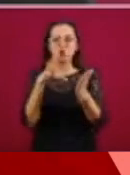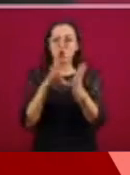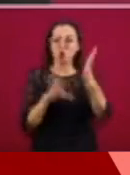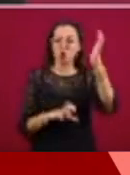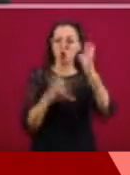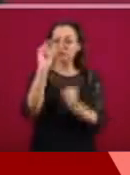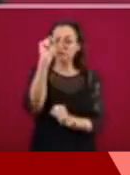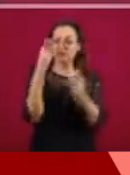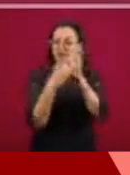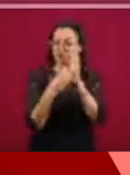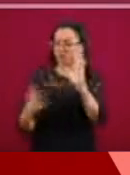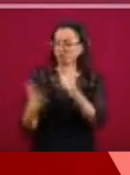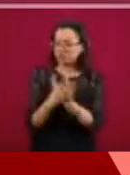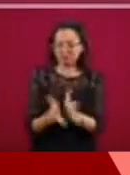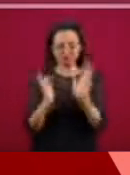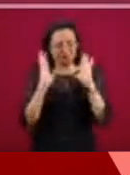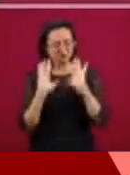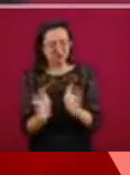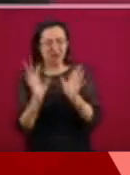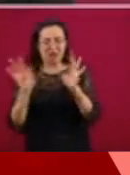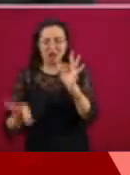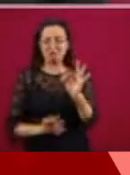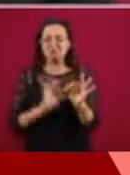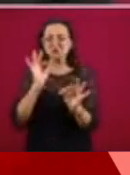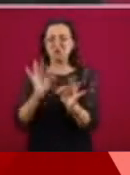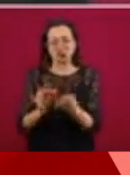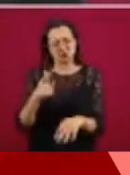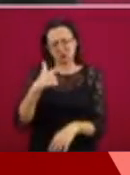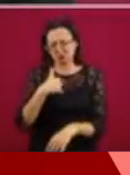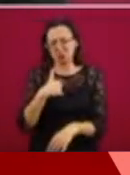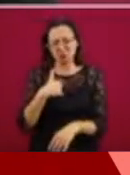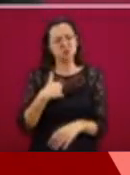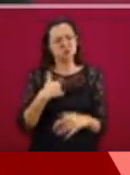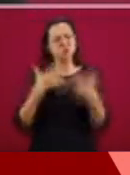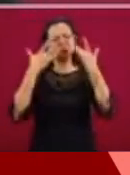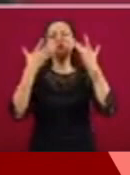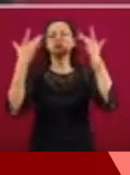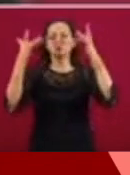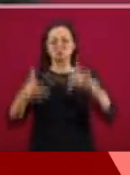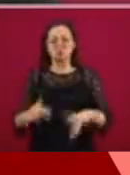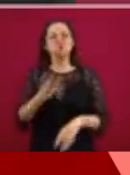ya me puedo el tranquilo